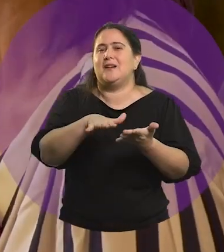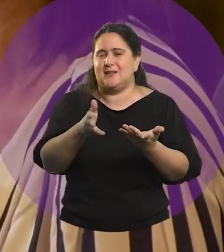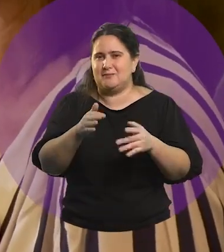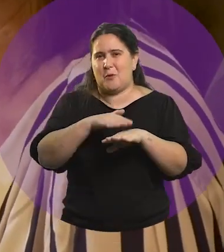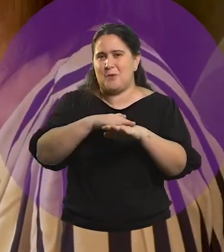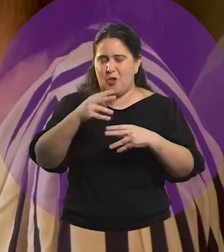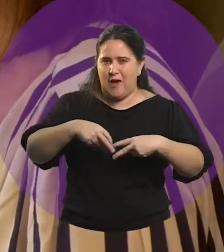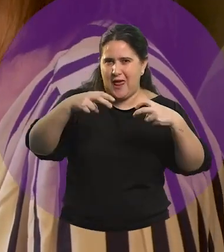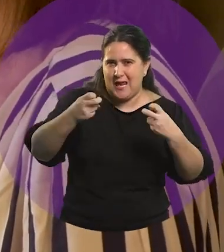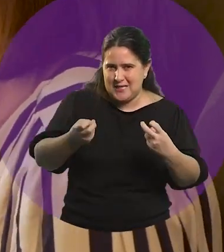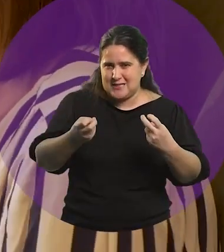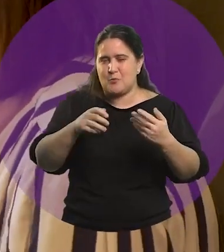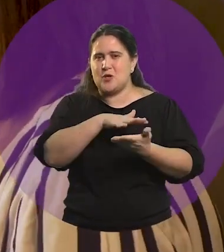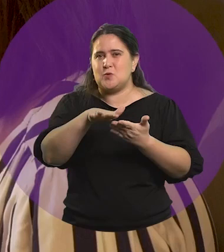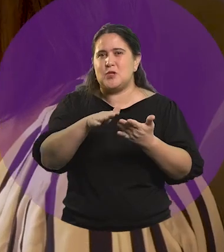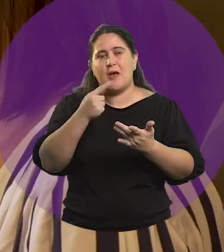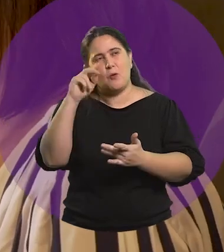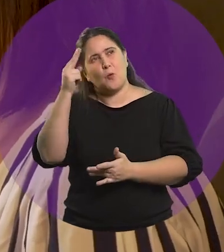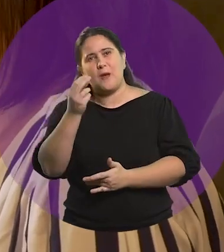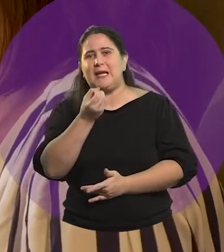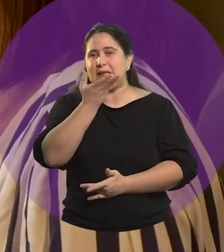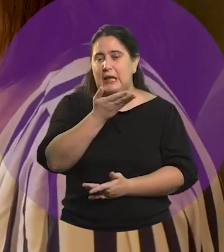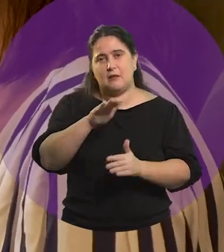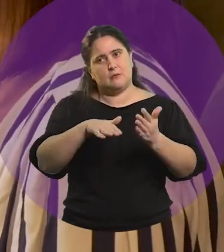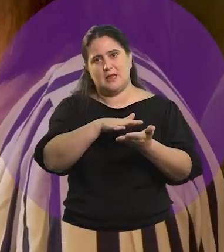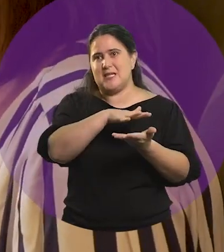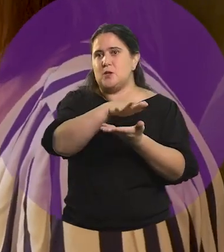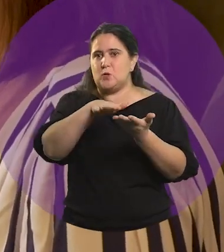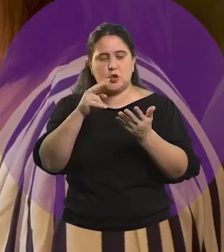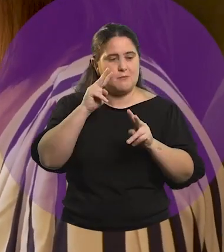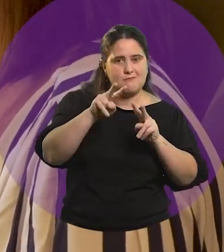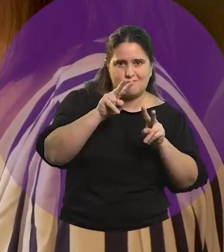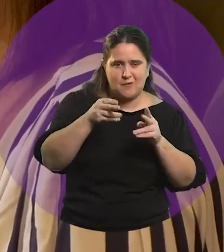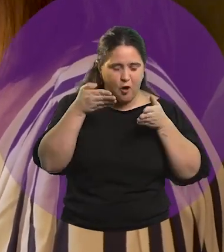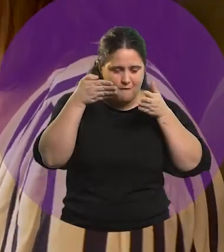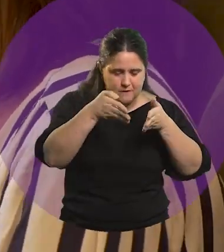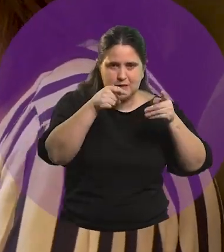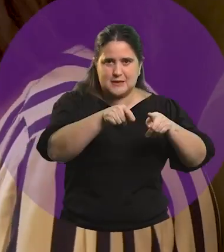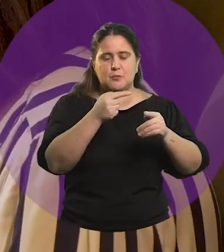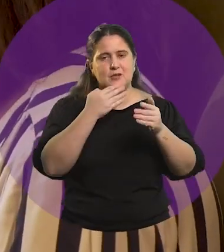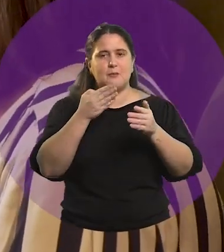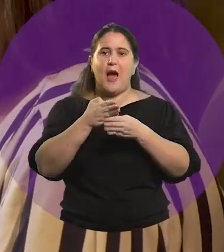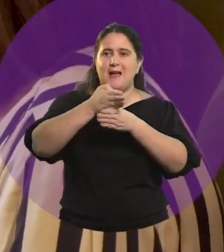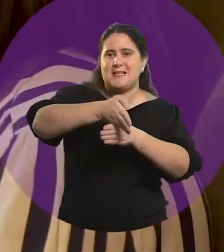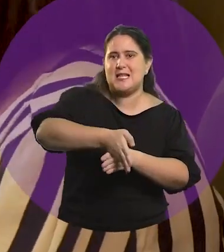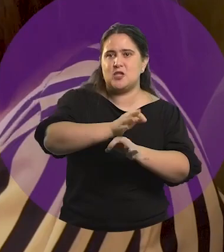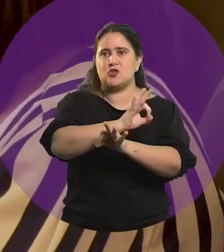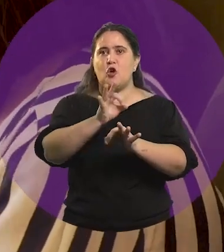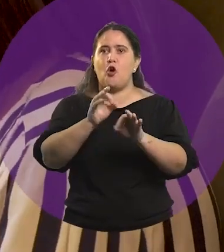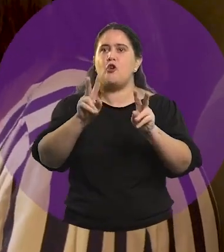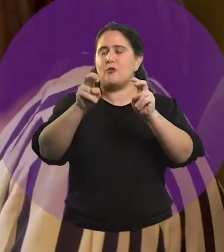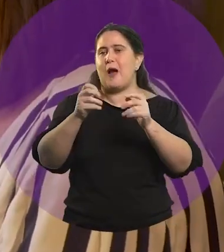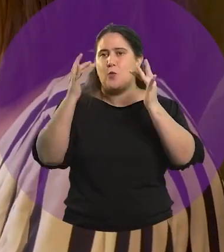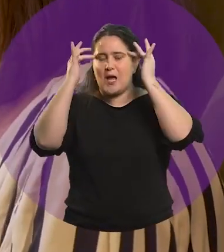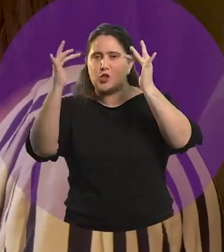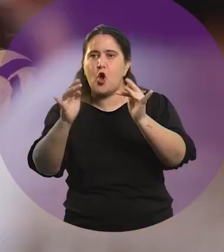cuando hacemos este análisis de en qué situación estamos las mujeres y las niñas, en qué situación estamos en términos de acceso, en qué situación estamos en